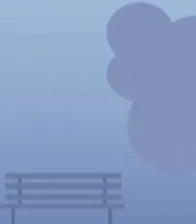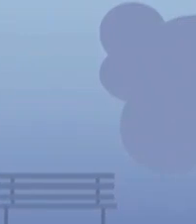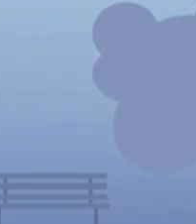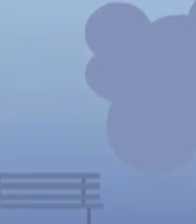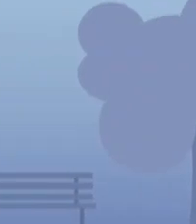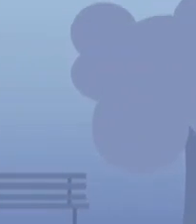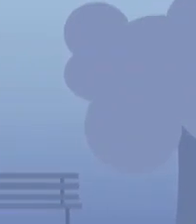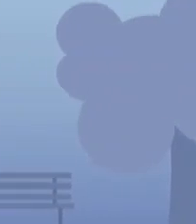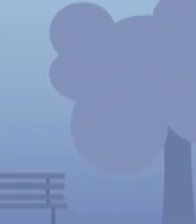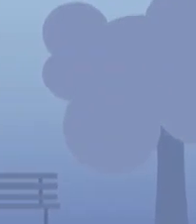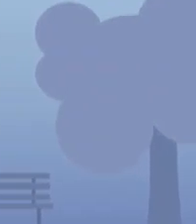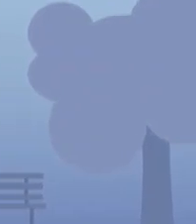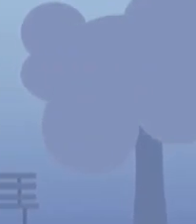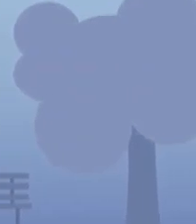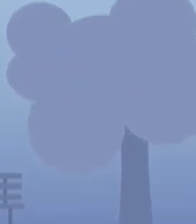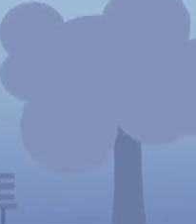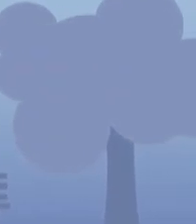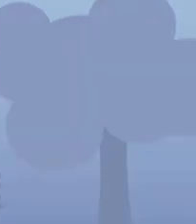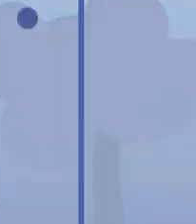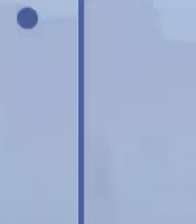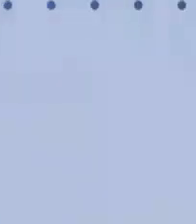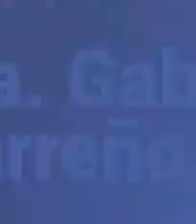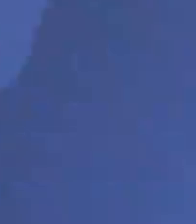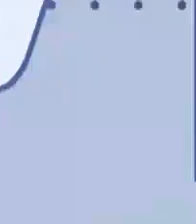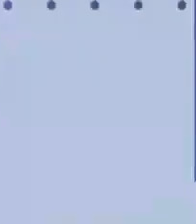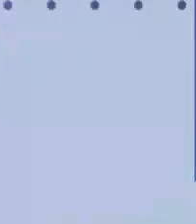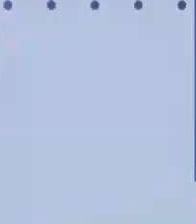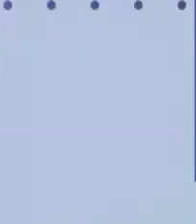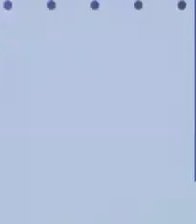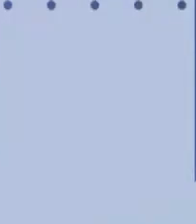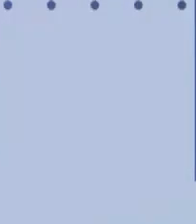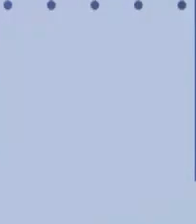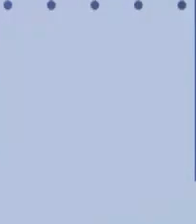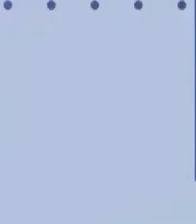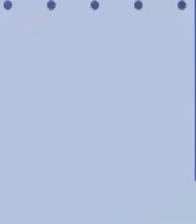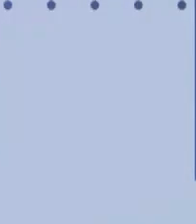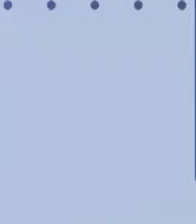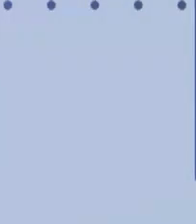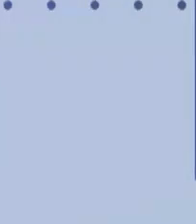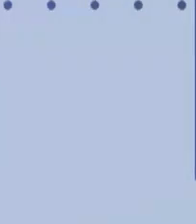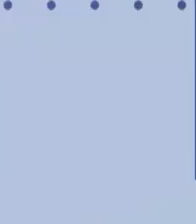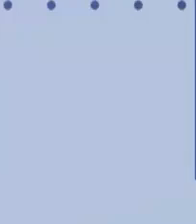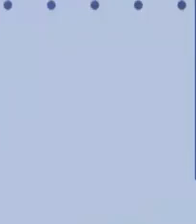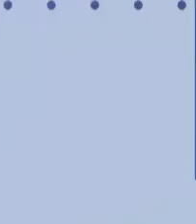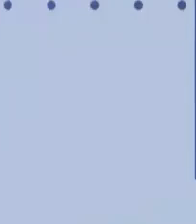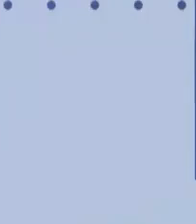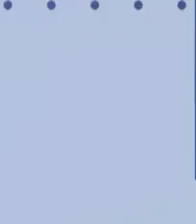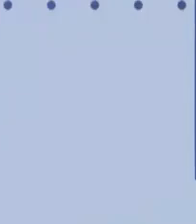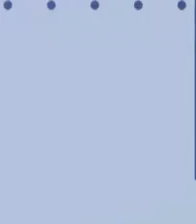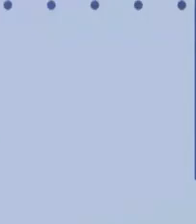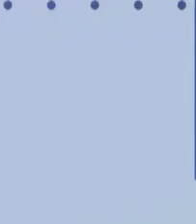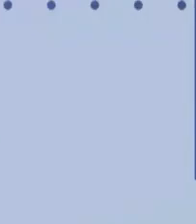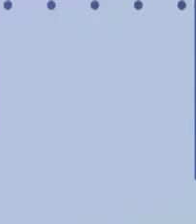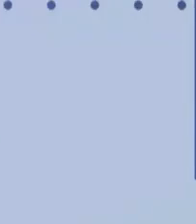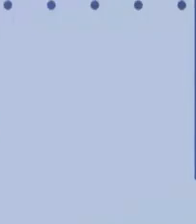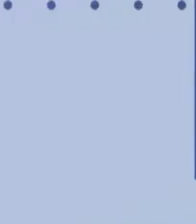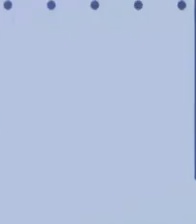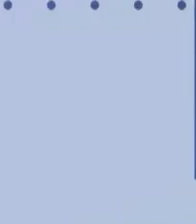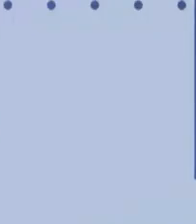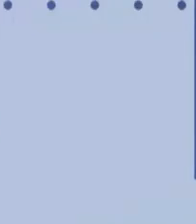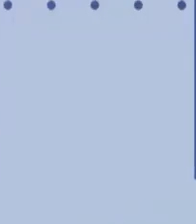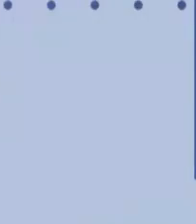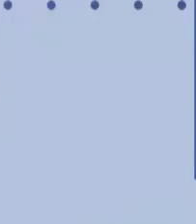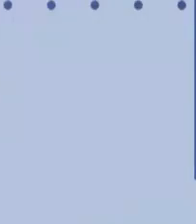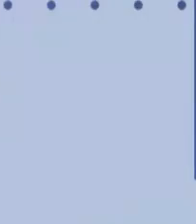abriendo cancha con maestra María Gabriela Carreño Herrera